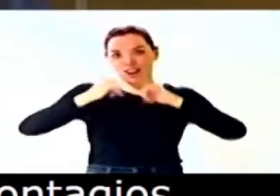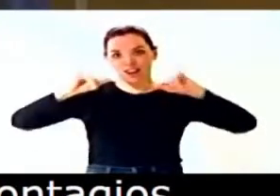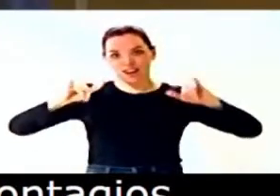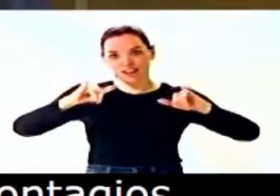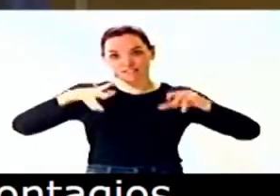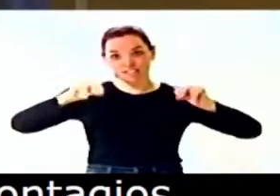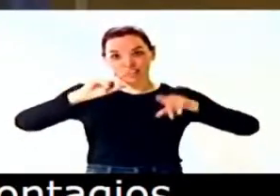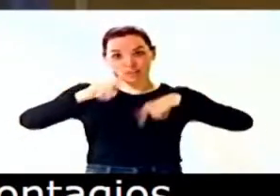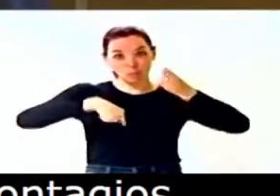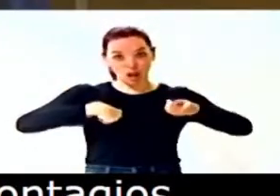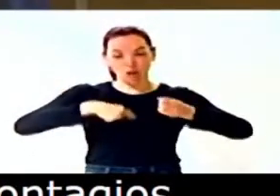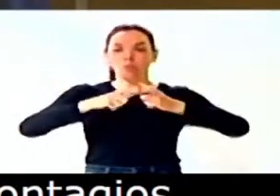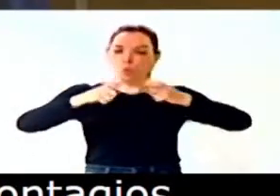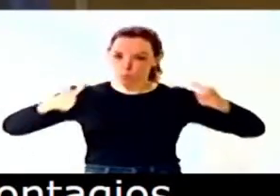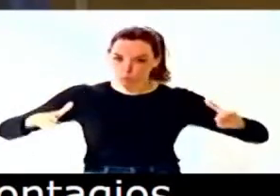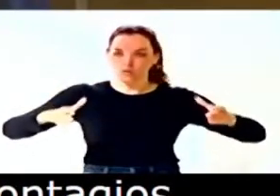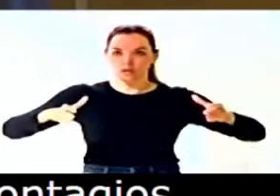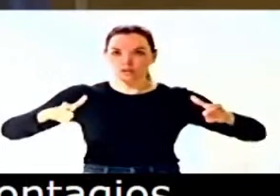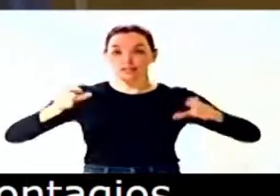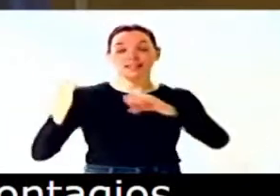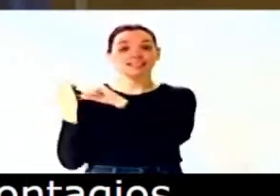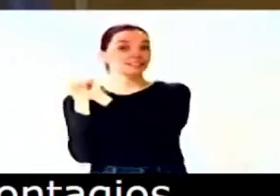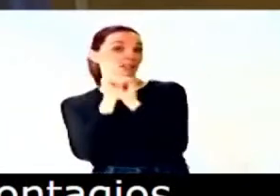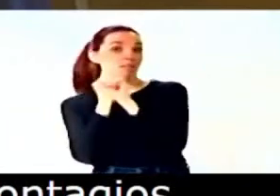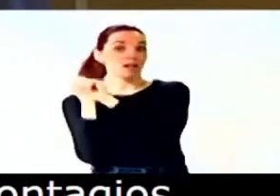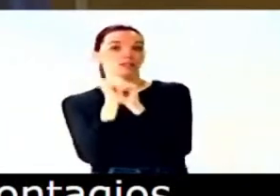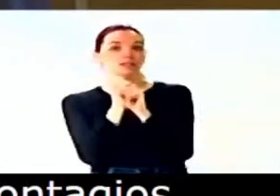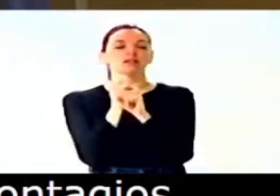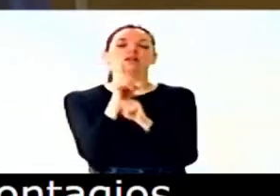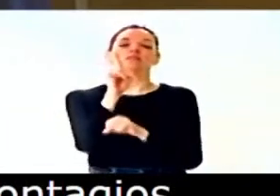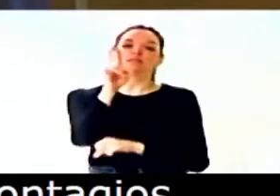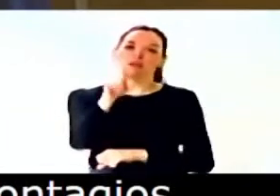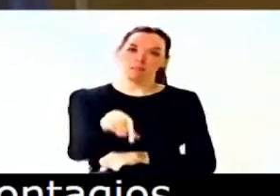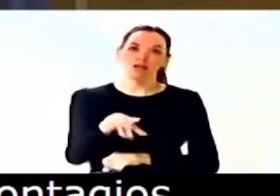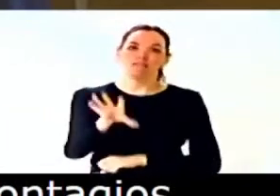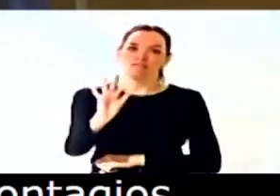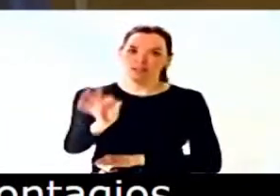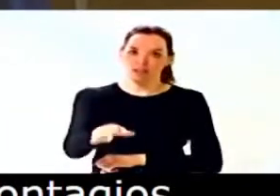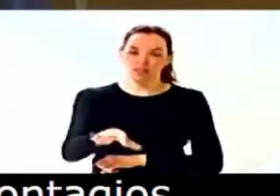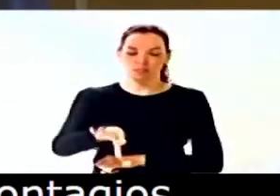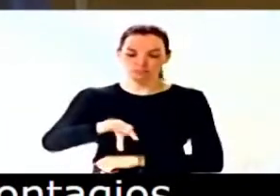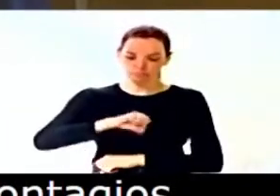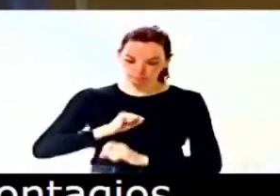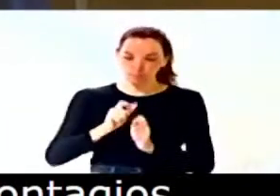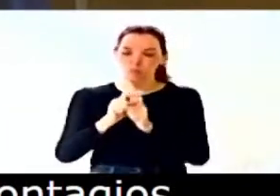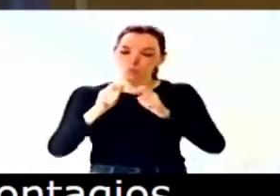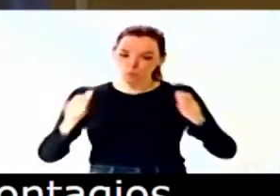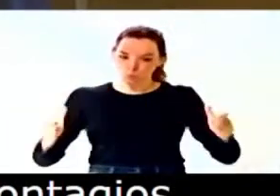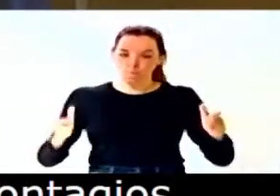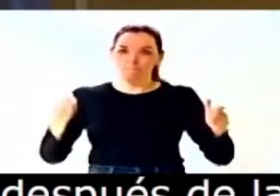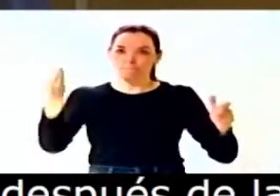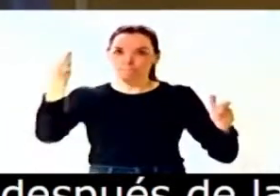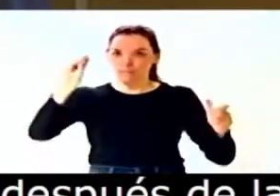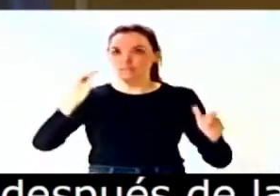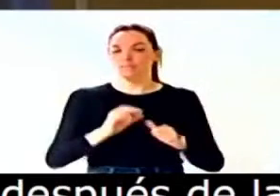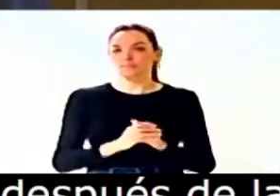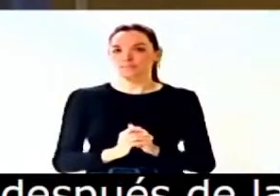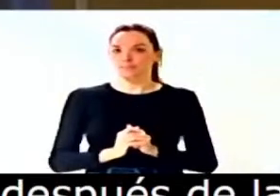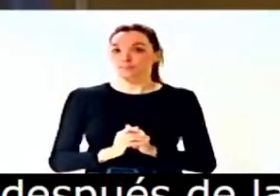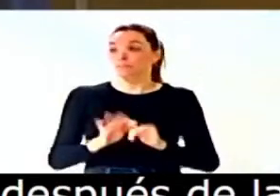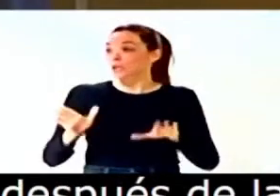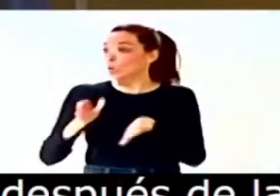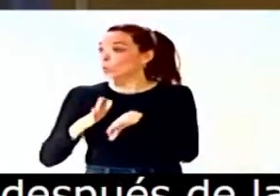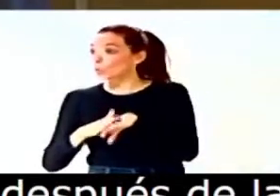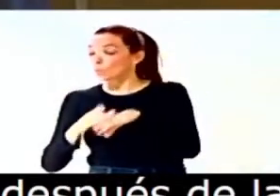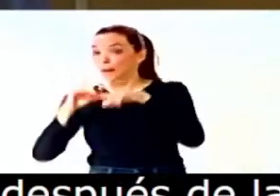Extremadura, después de la Semana Santa ha habido, está habiendo, es cierto, un aumento de los contagios. Pero no es debido